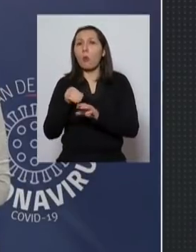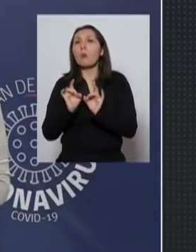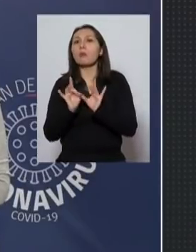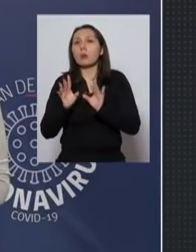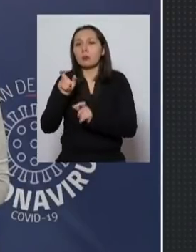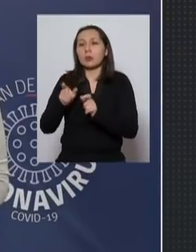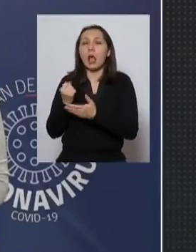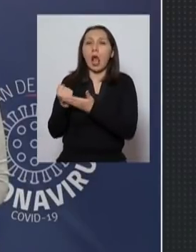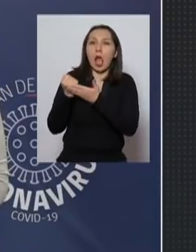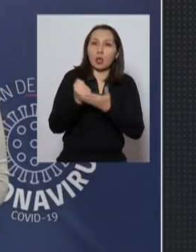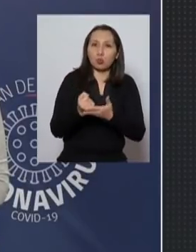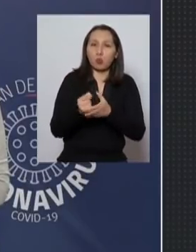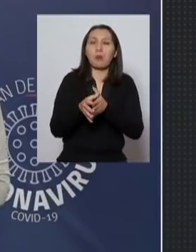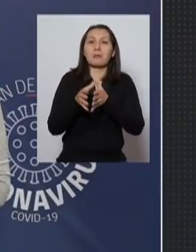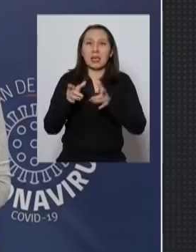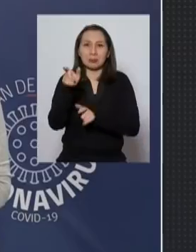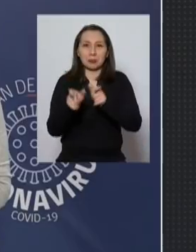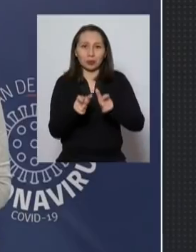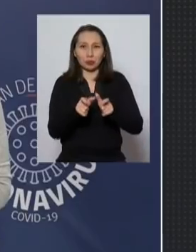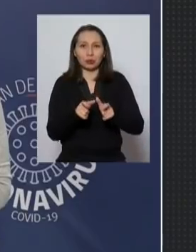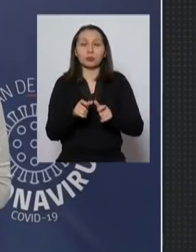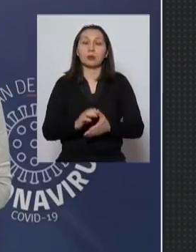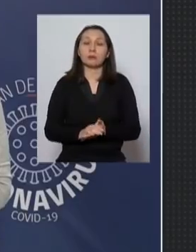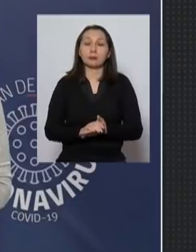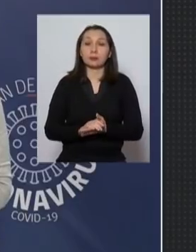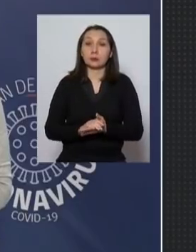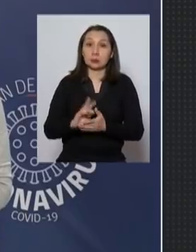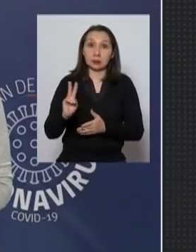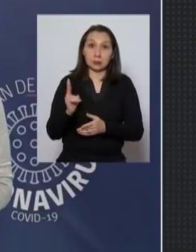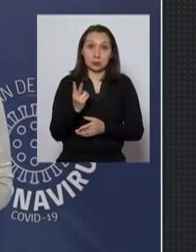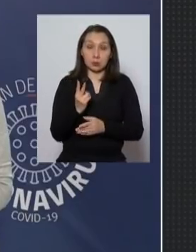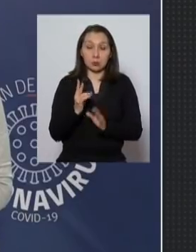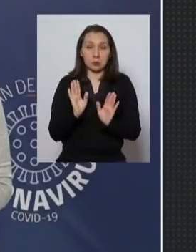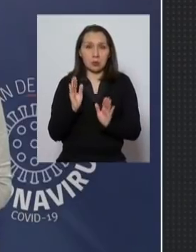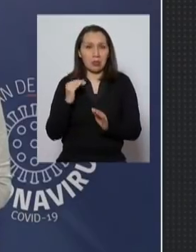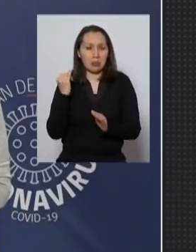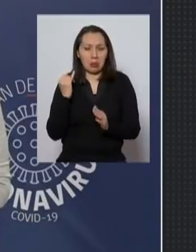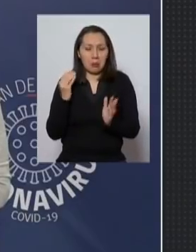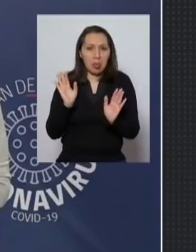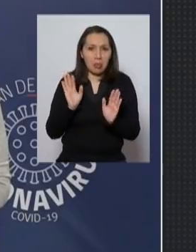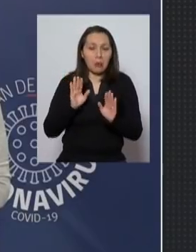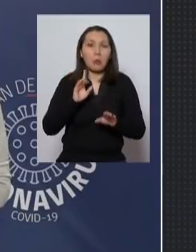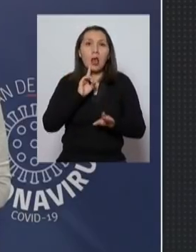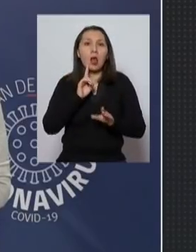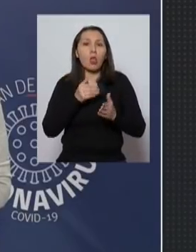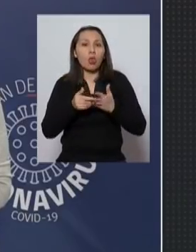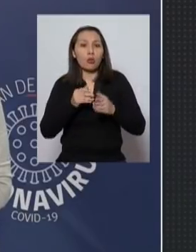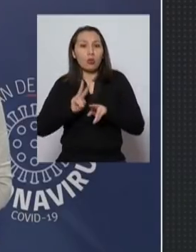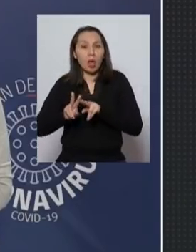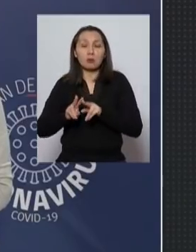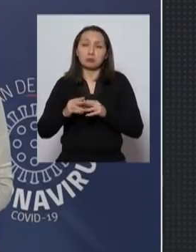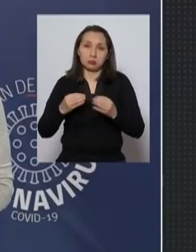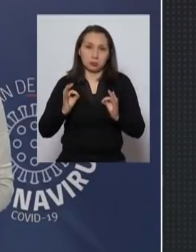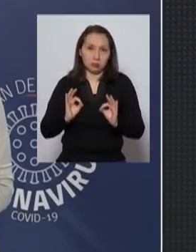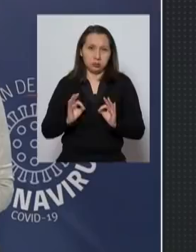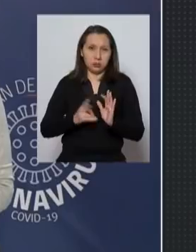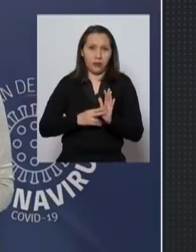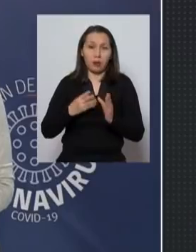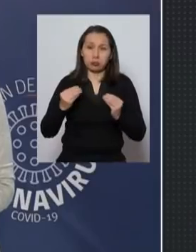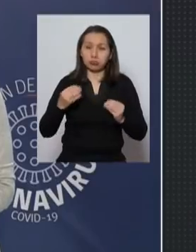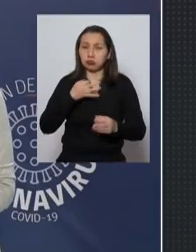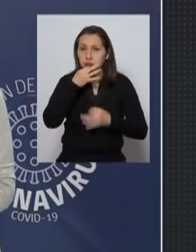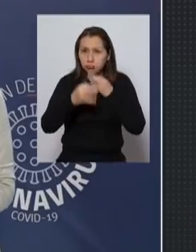caso aislamiento. En segundo lugar, independiente de dónde se haga, es evidente, lo hemos dicho varias